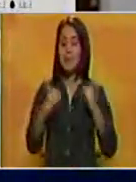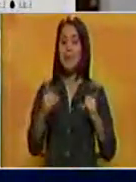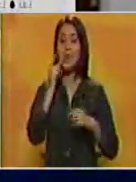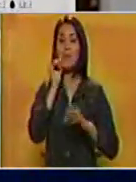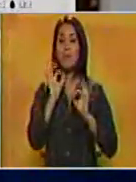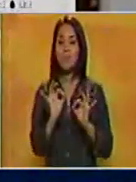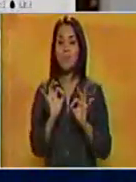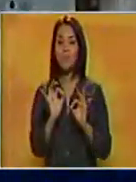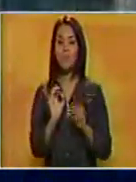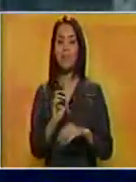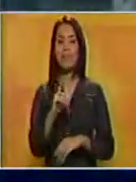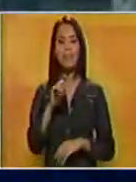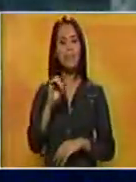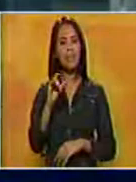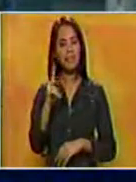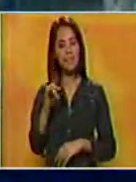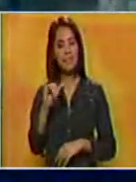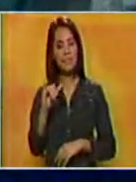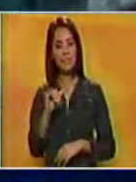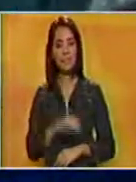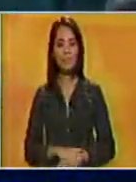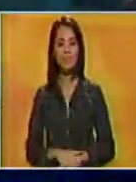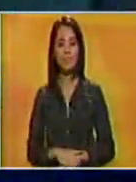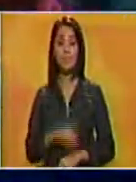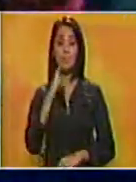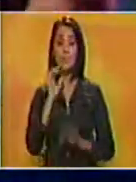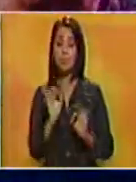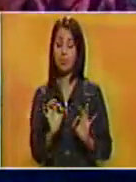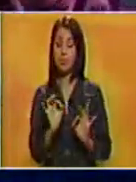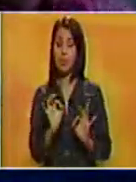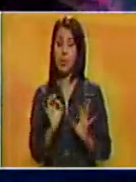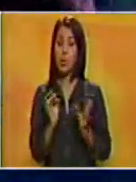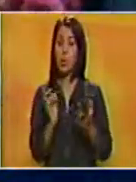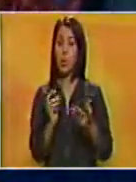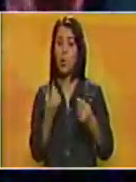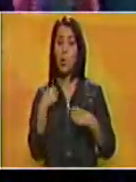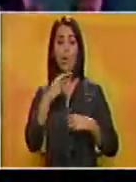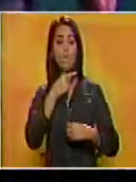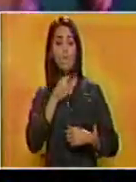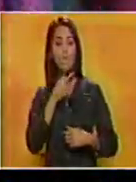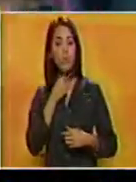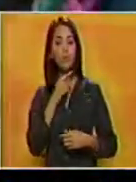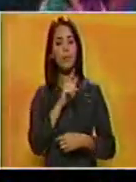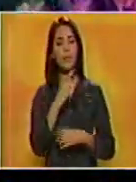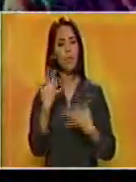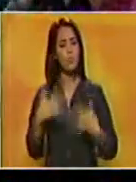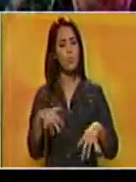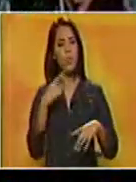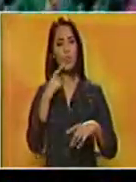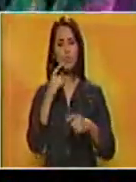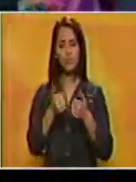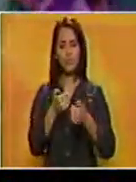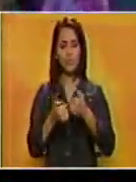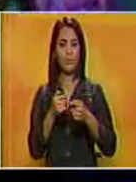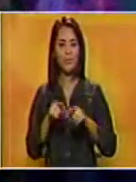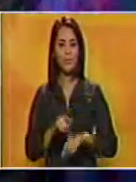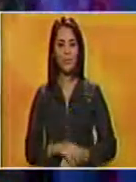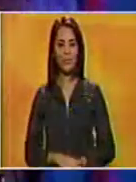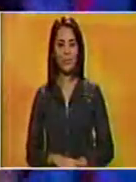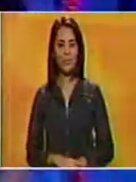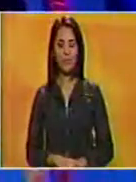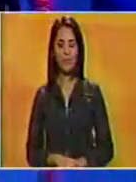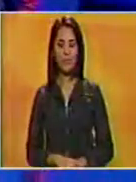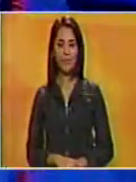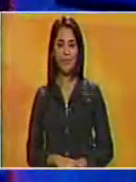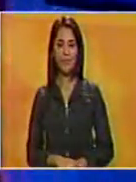llama Taki Taki. Los fanáticos de ellos se volcaron en las plataformas con millones de likes y cientos de comentarios. Y